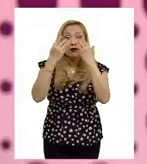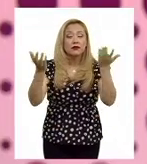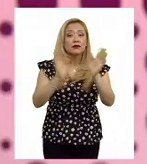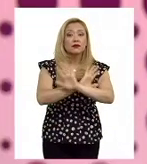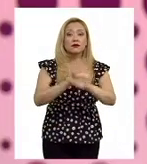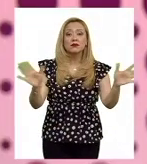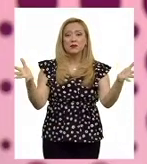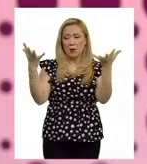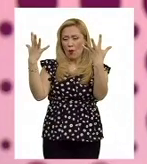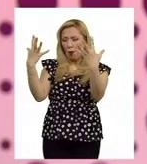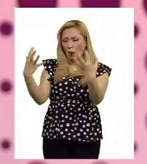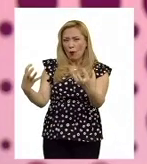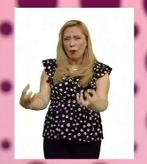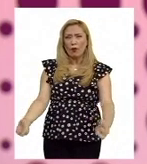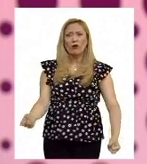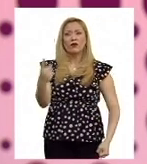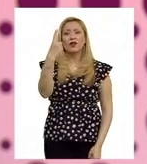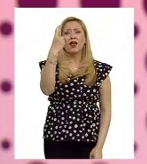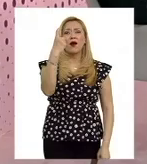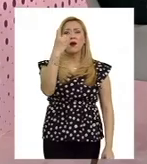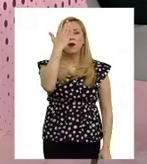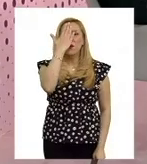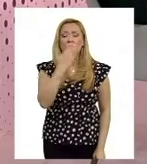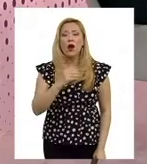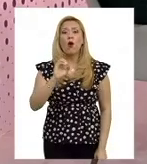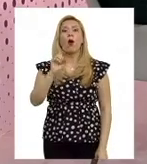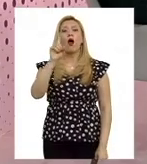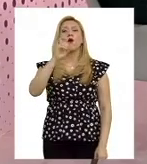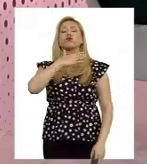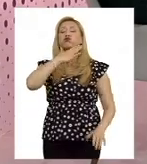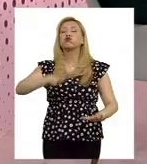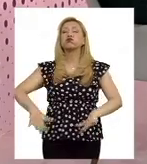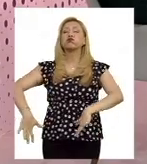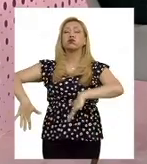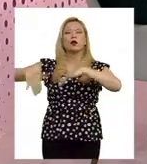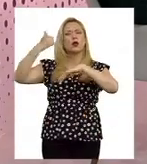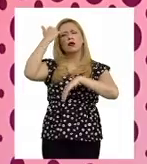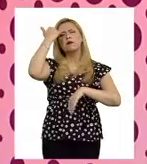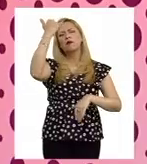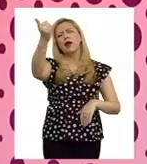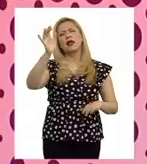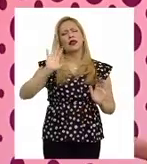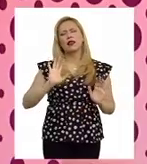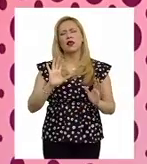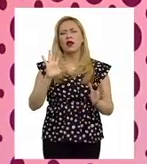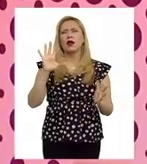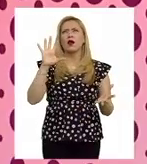de sequías extremas, en situaciones de inundaciones. Imagínate si mañana con el calentamiento